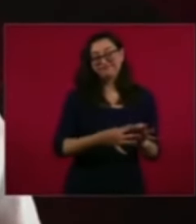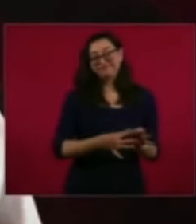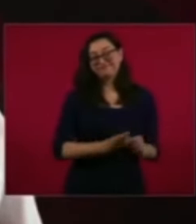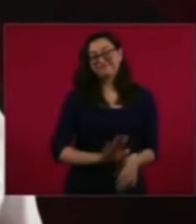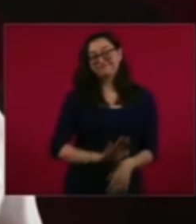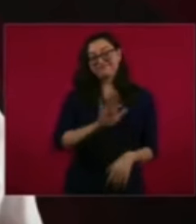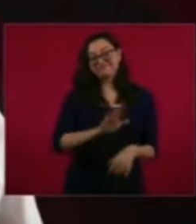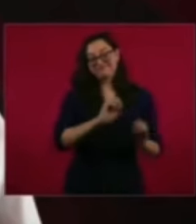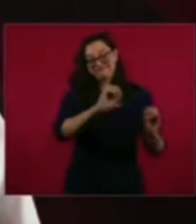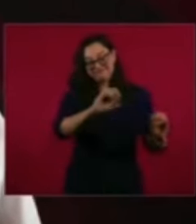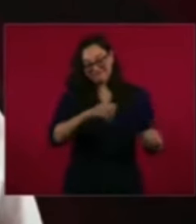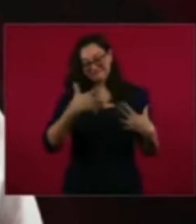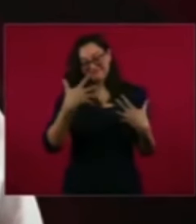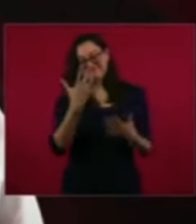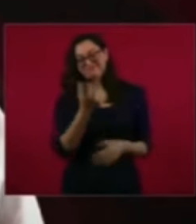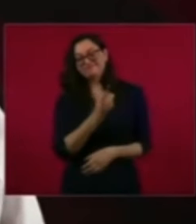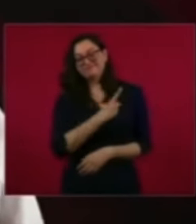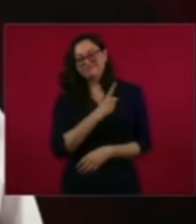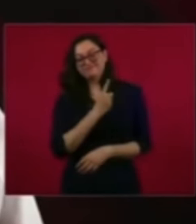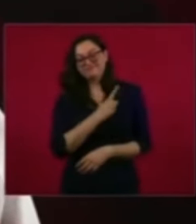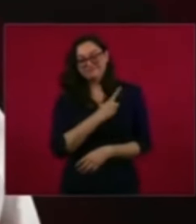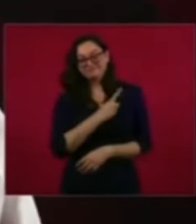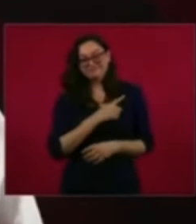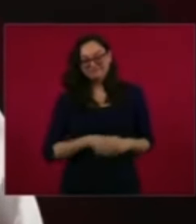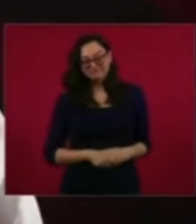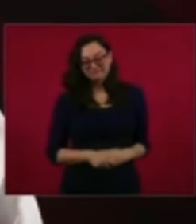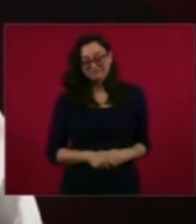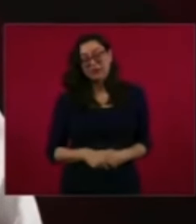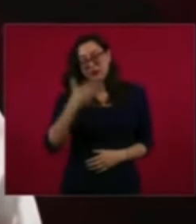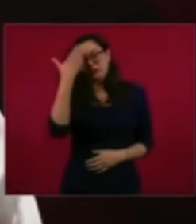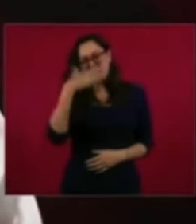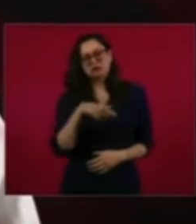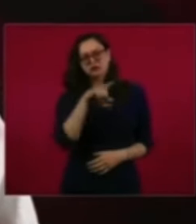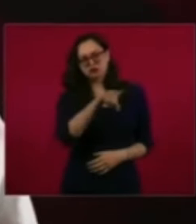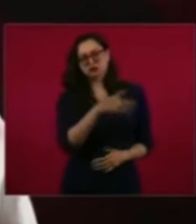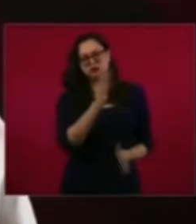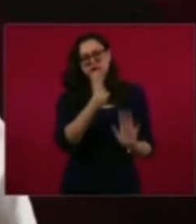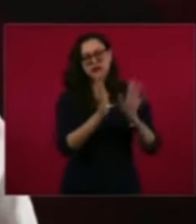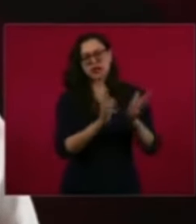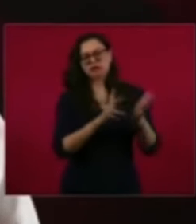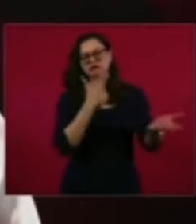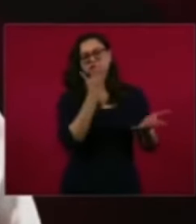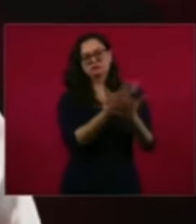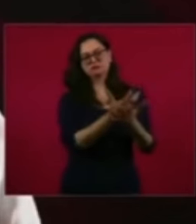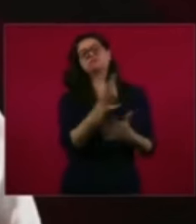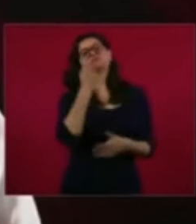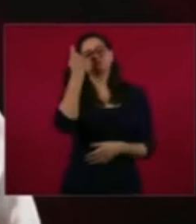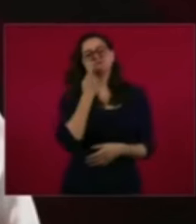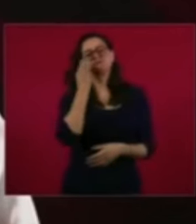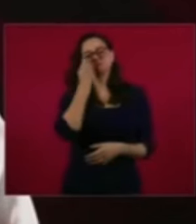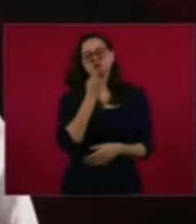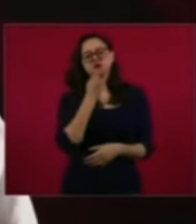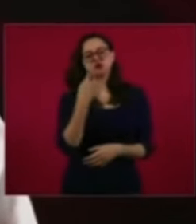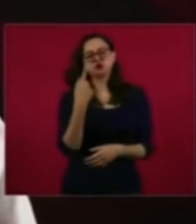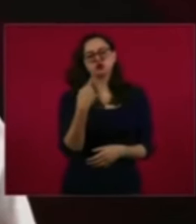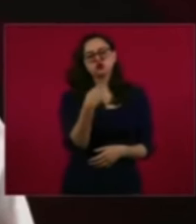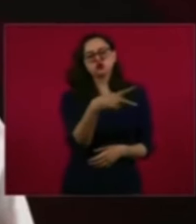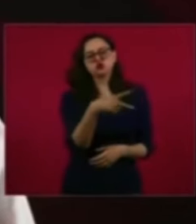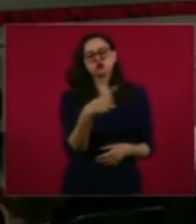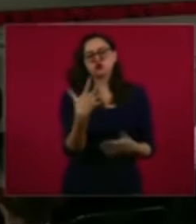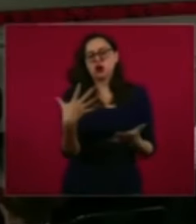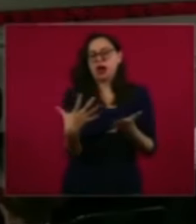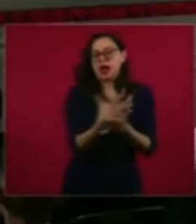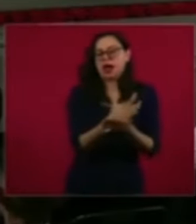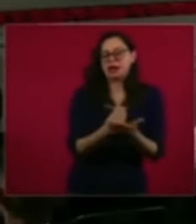sé que mereces y tienes derecho a tu retiro como lo has decidido ha sido enorme la fatiga y solo los ríos de